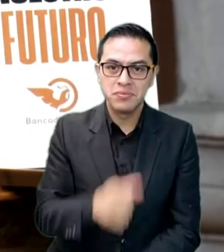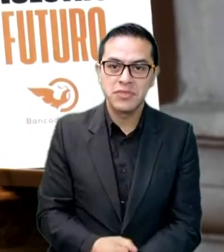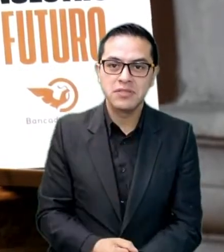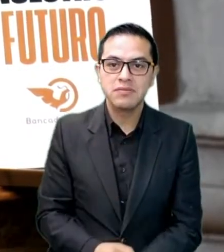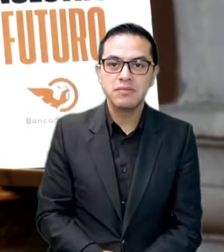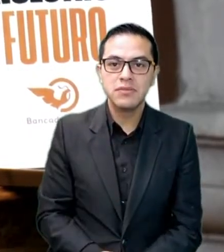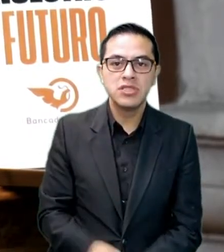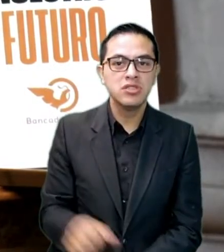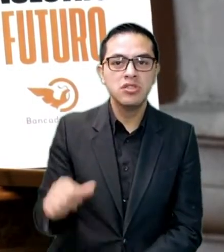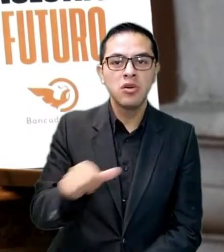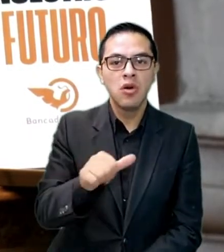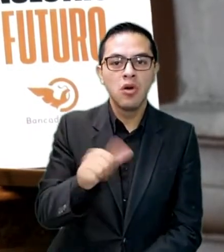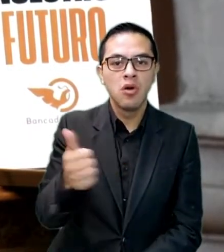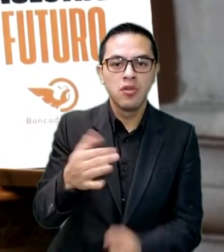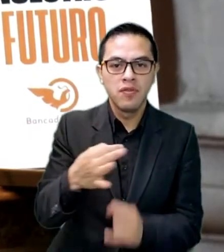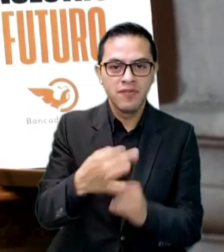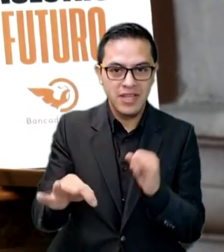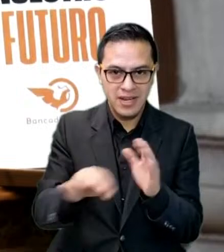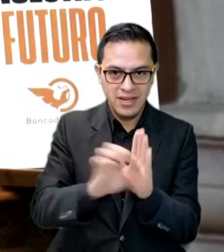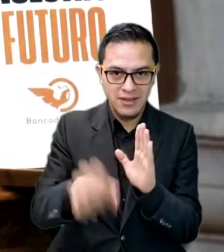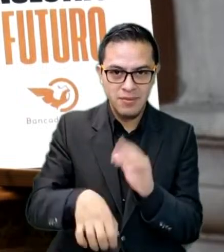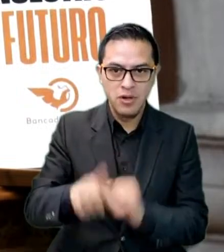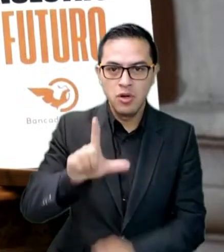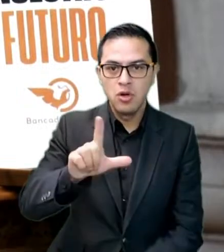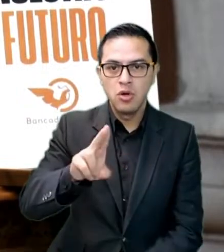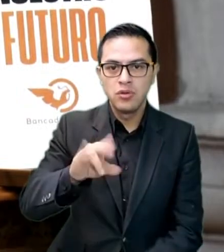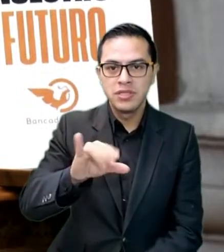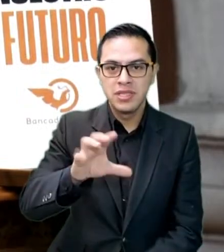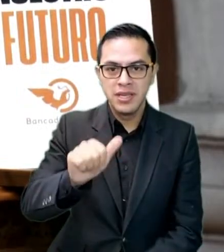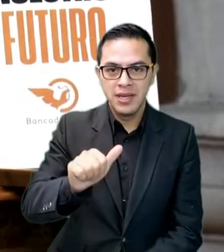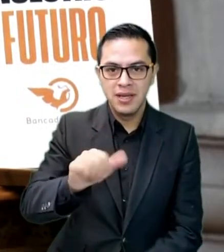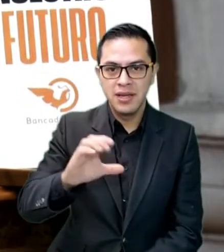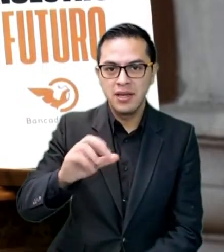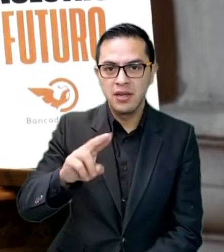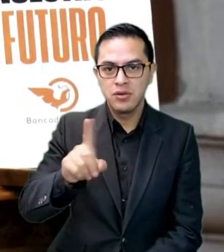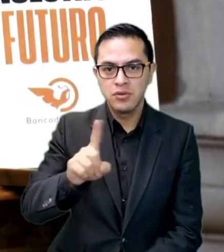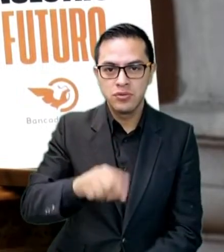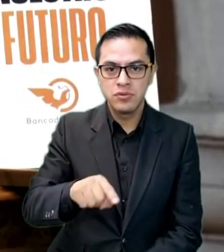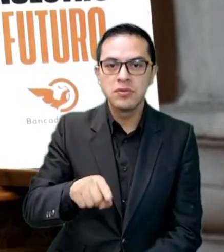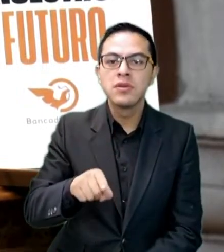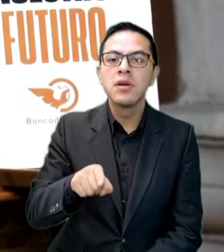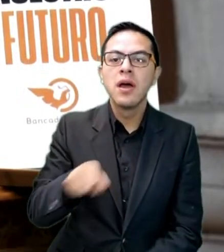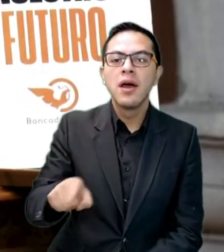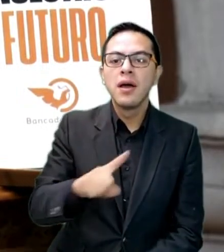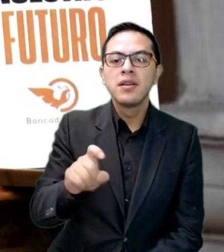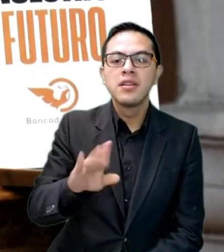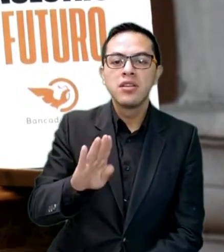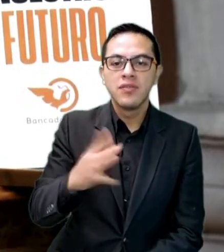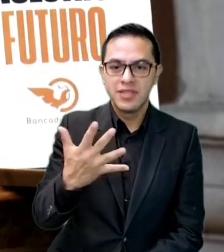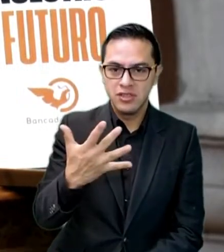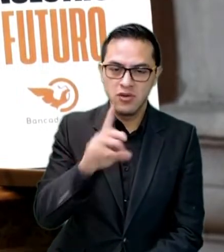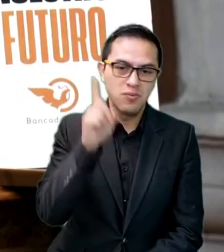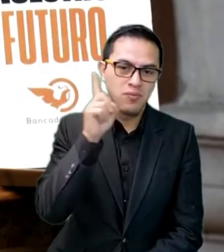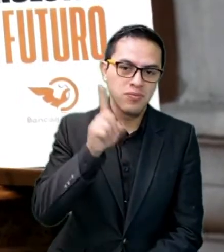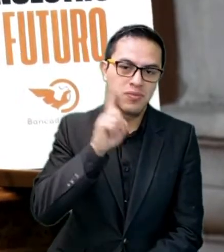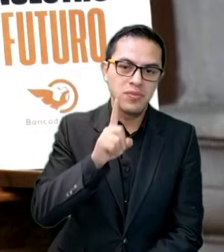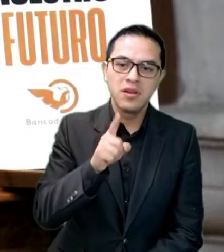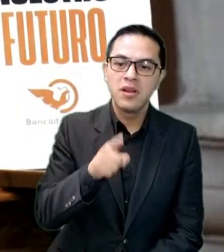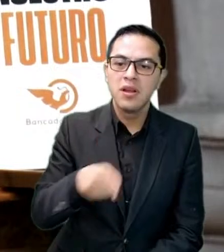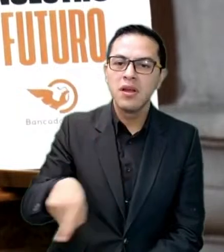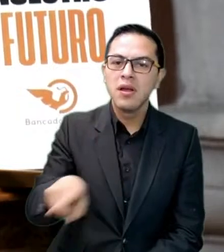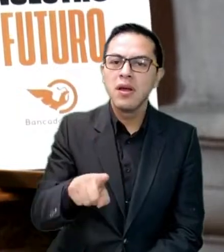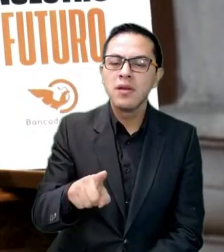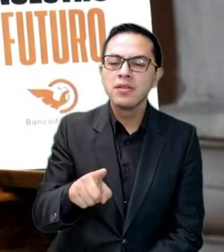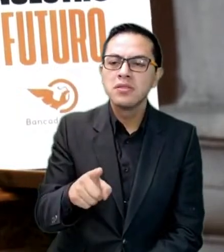ejemplo, tengo a Lucía Cruz Muñoz, que fue una de las 195 mujeres a quienes se les concedió el beneficio de la